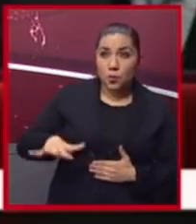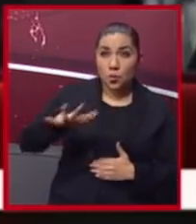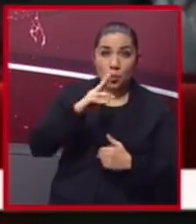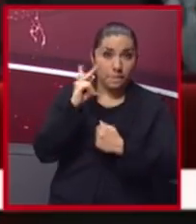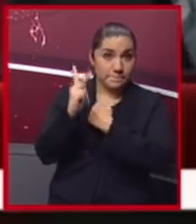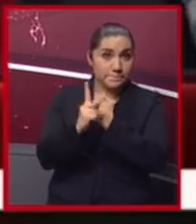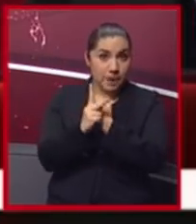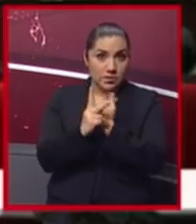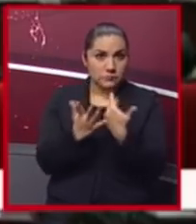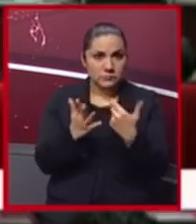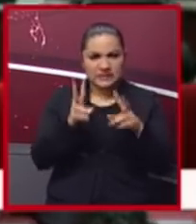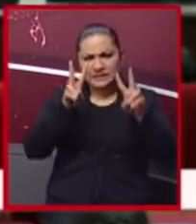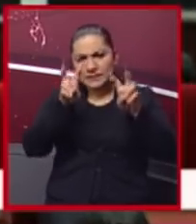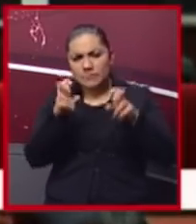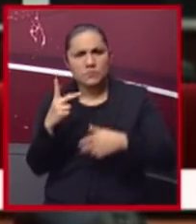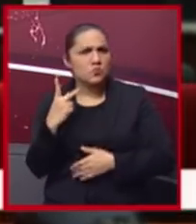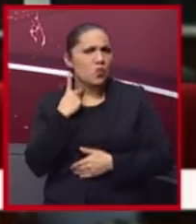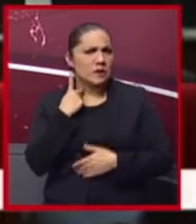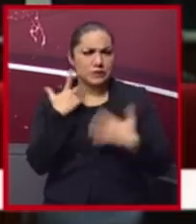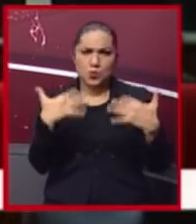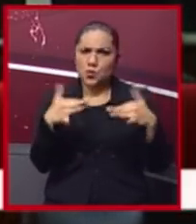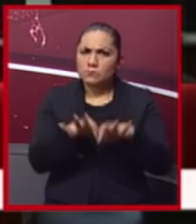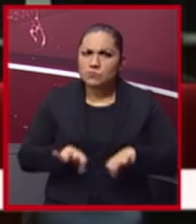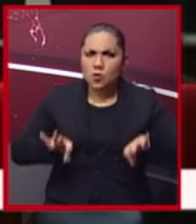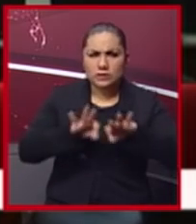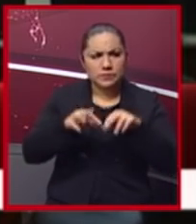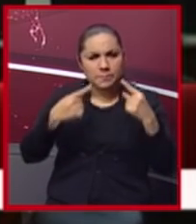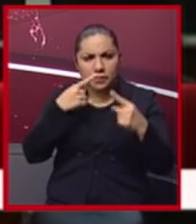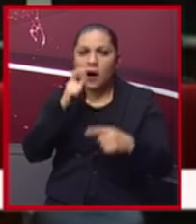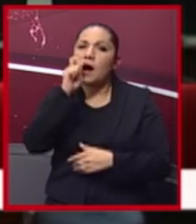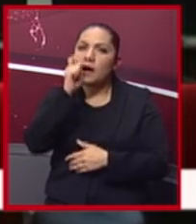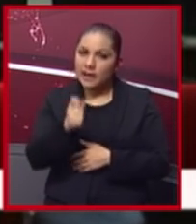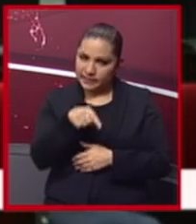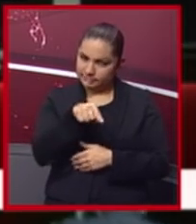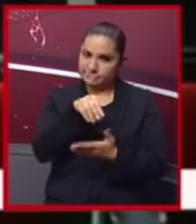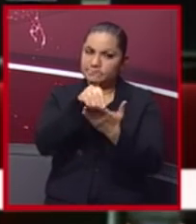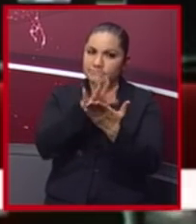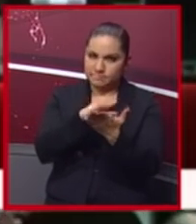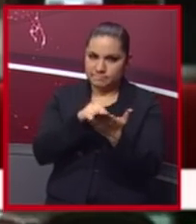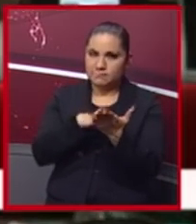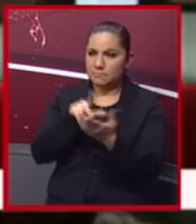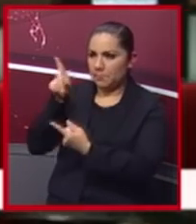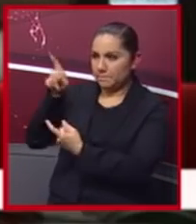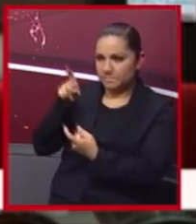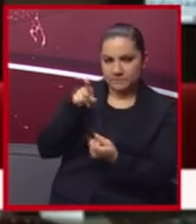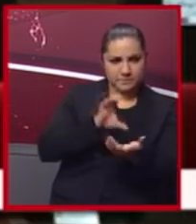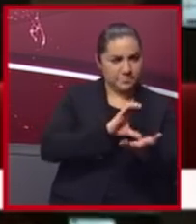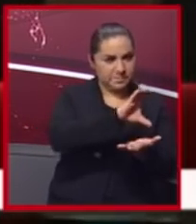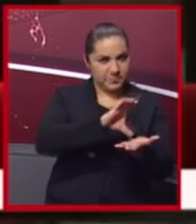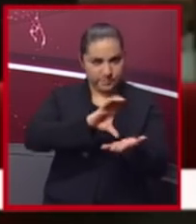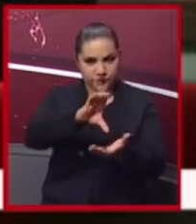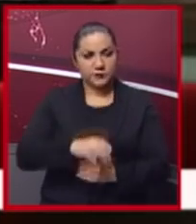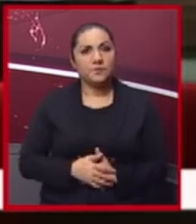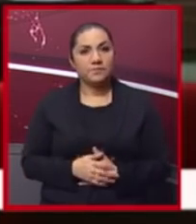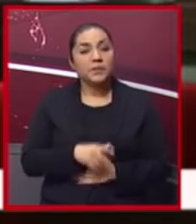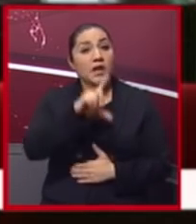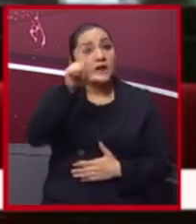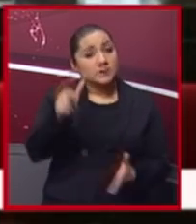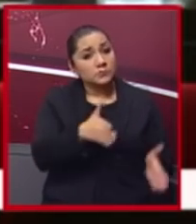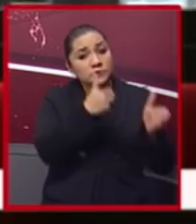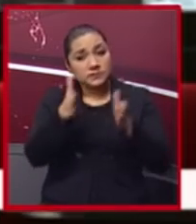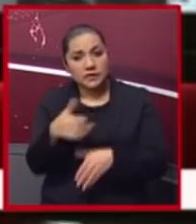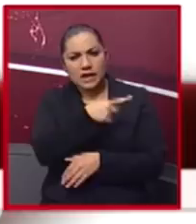el presupuesto. Posteriormente, el secretario ofreció una conferencia de prensa en la que precisó algunas de las metas de